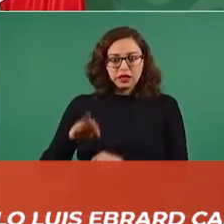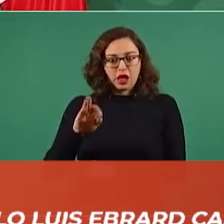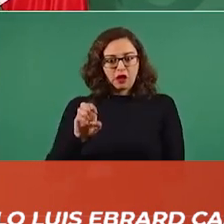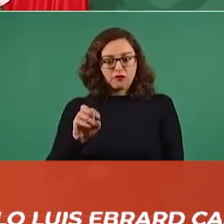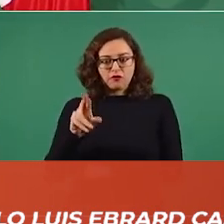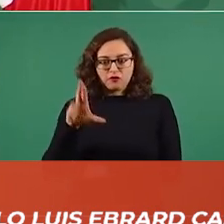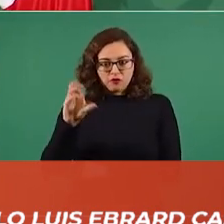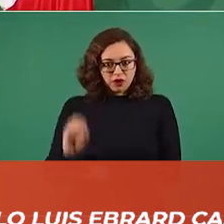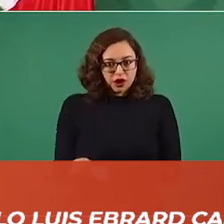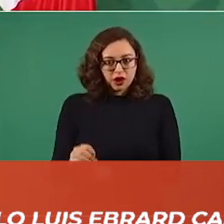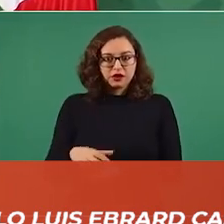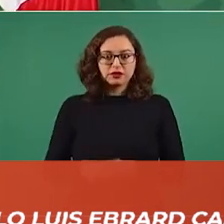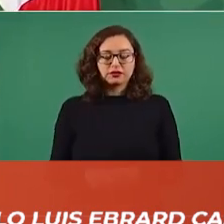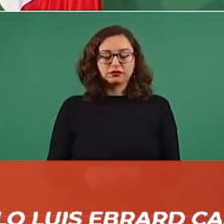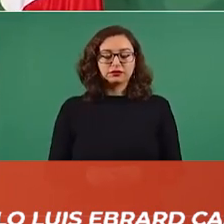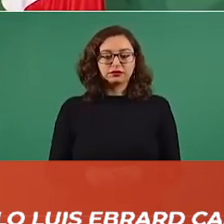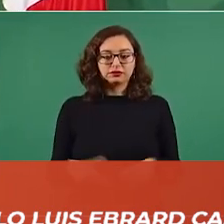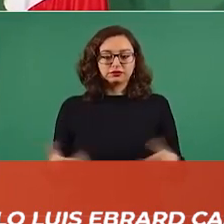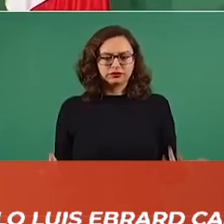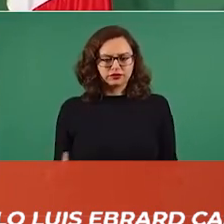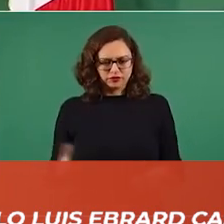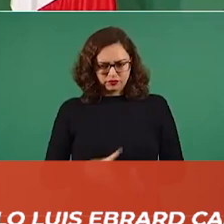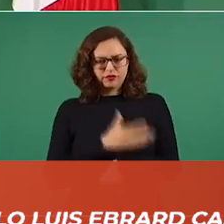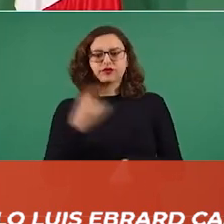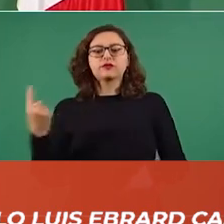Porque de esa manera